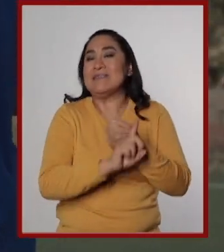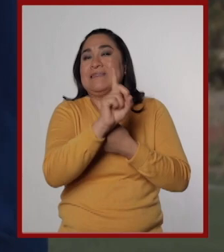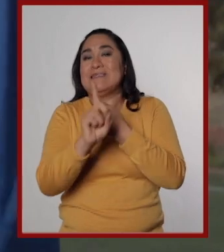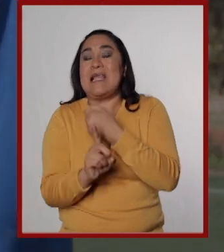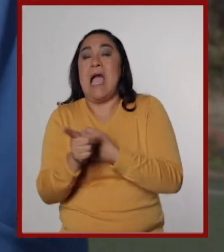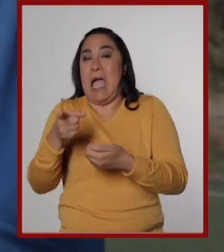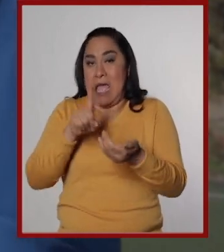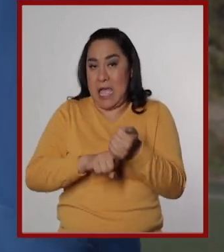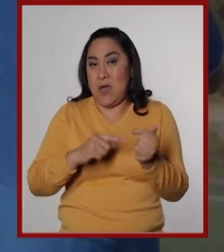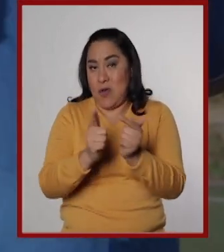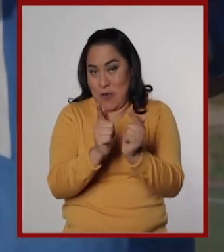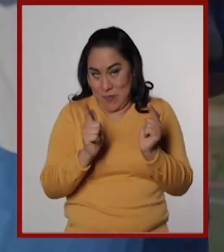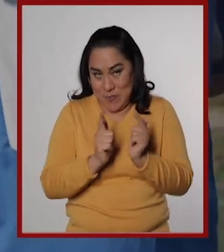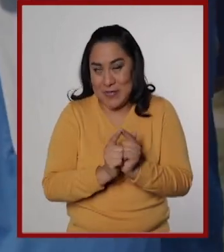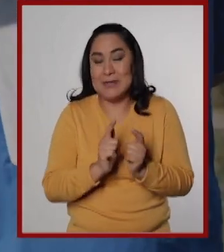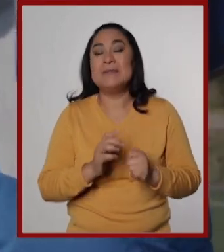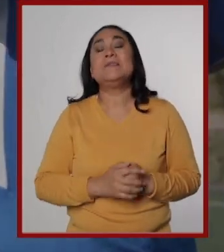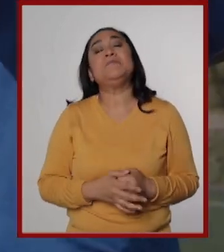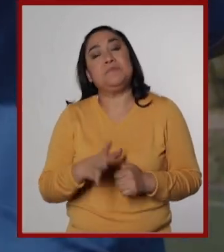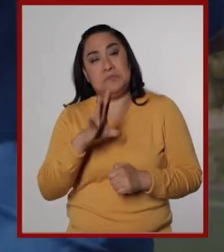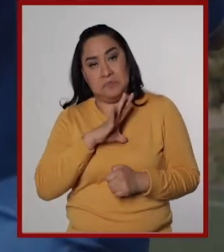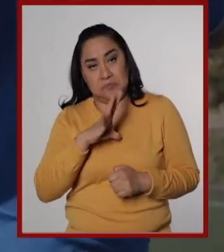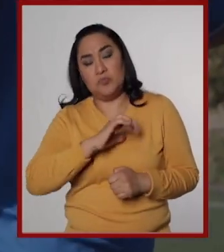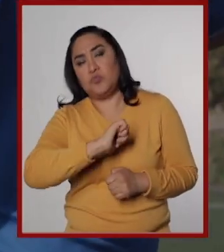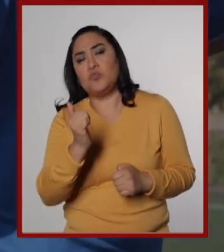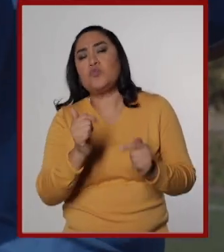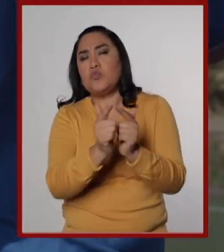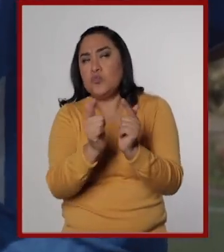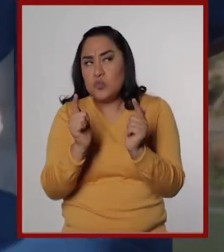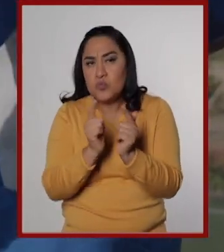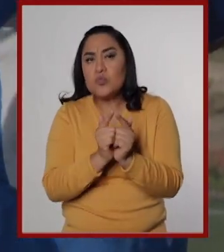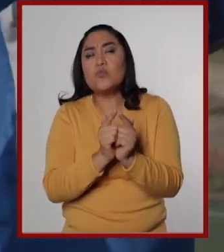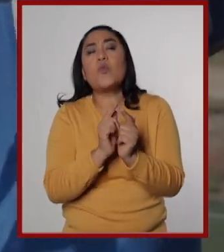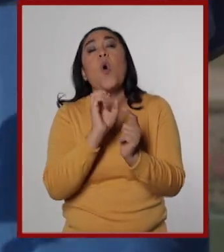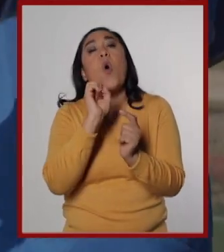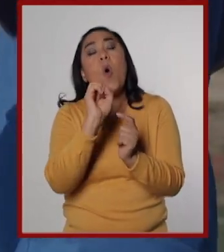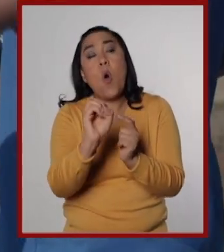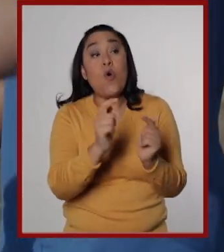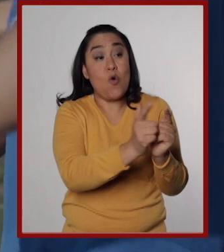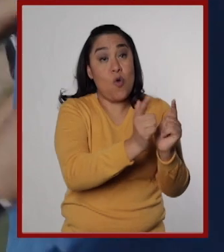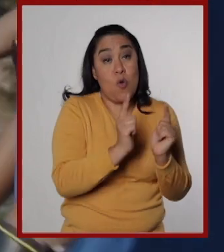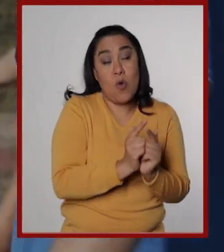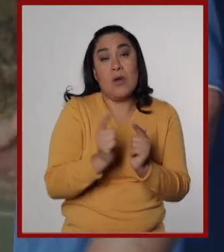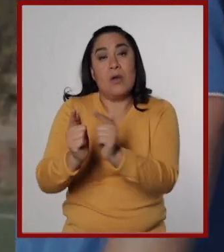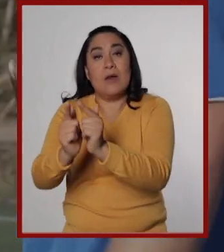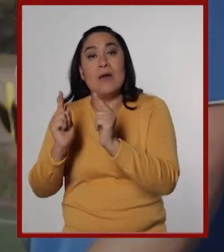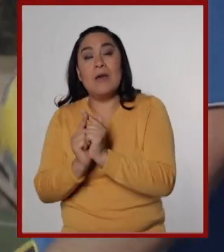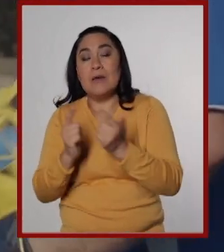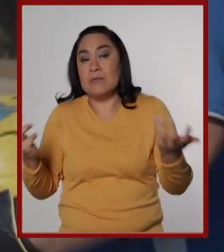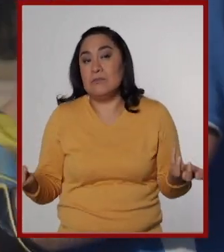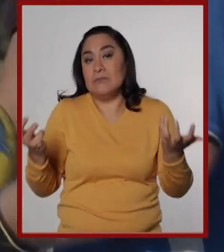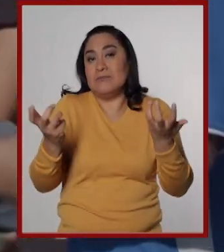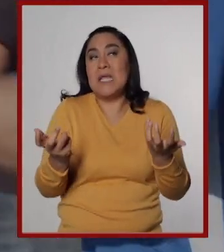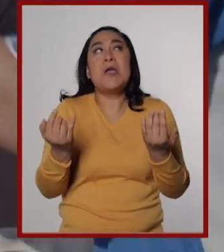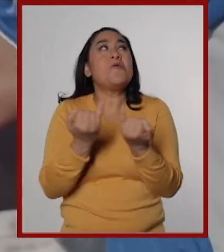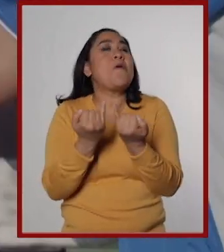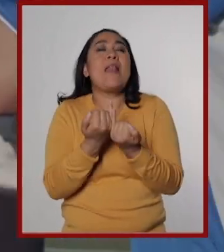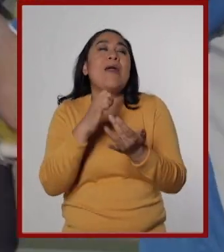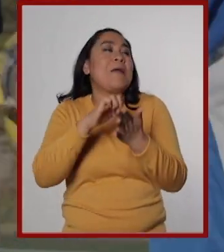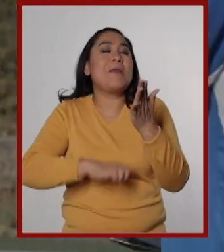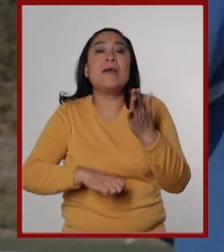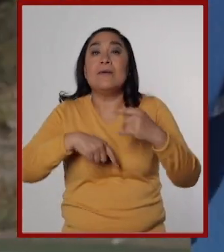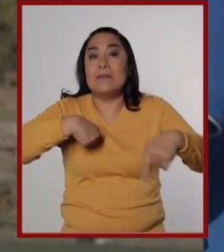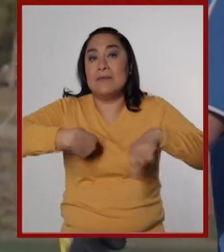conflictos intergrupales. Puede haber conflictos también entre dos grupos diferentes, que podría ser hasta un partido de fútbol si